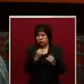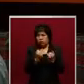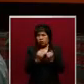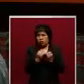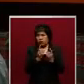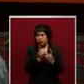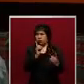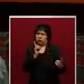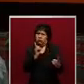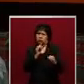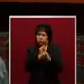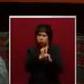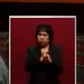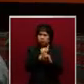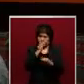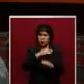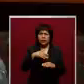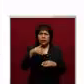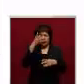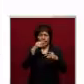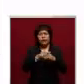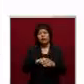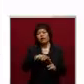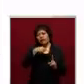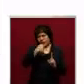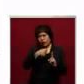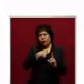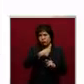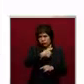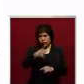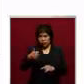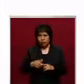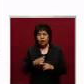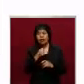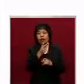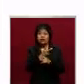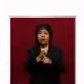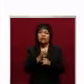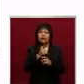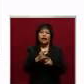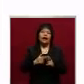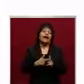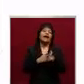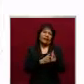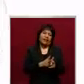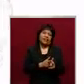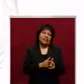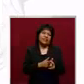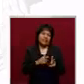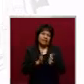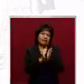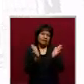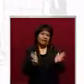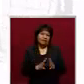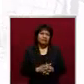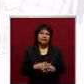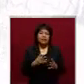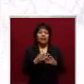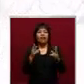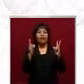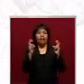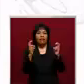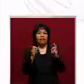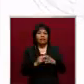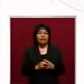distancia. Por lo tanto, les envío un cordial saludo y los invito a que sigan con ese entusiasmo. Le hemos